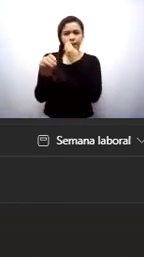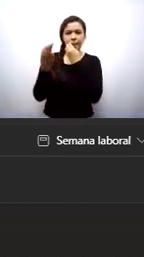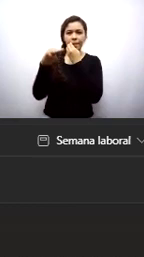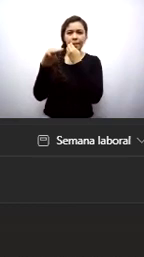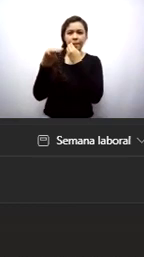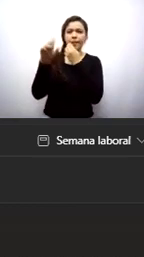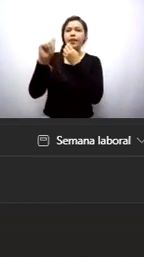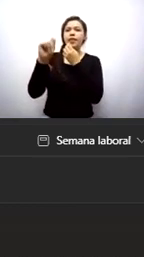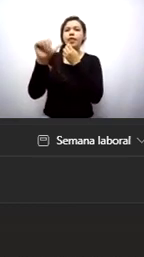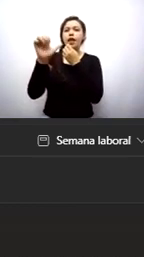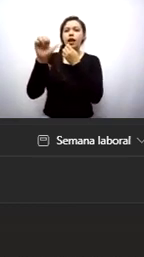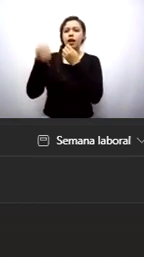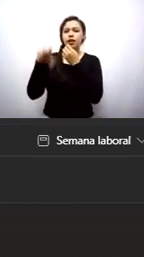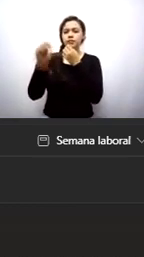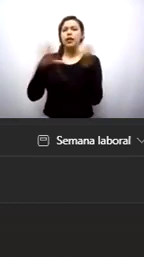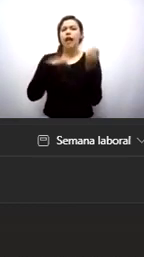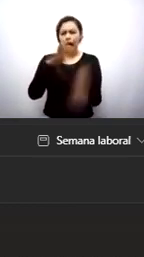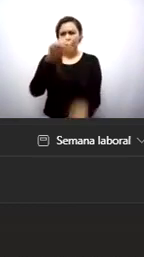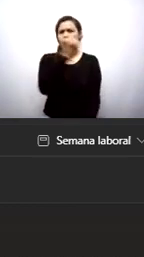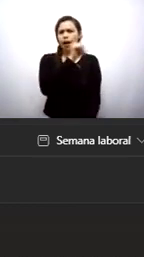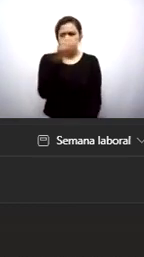una aplicación que